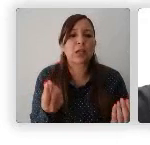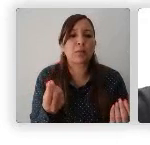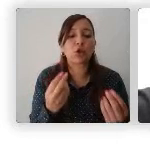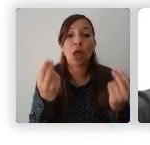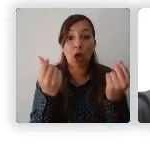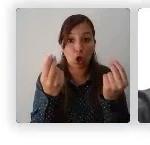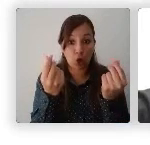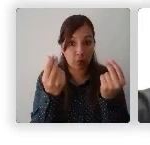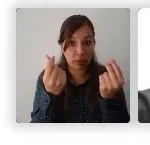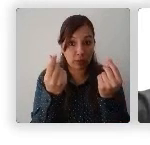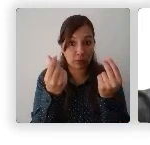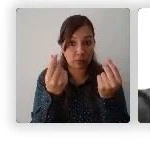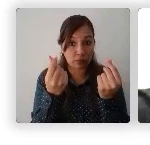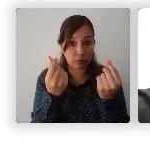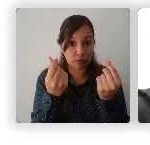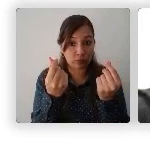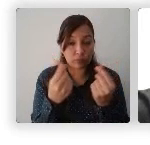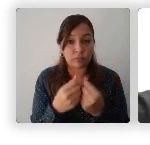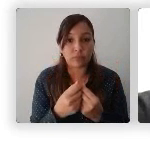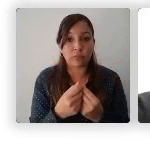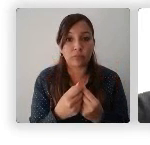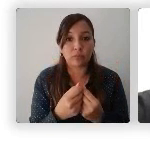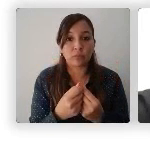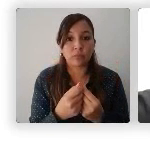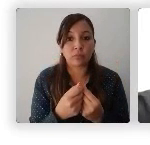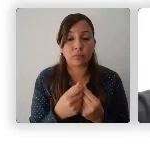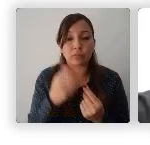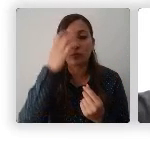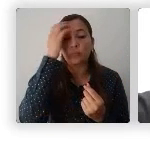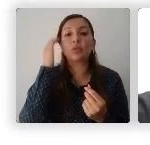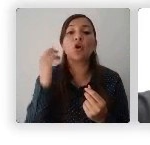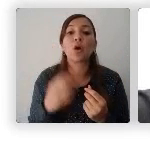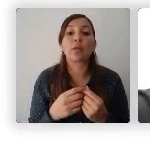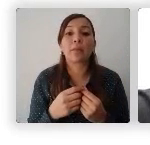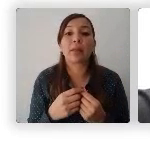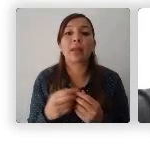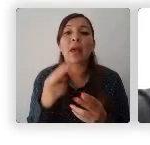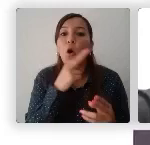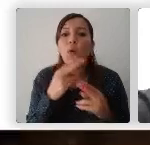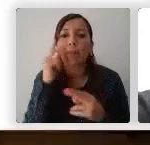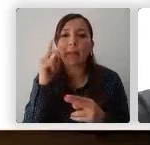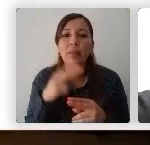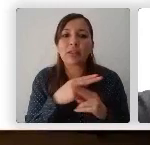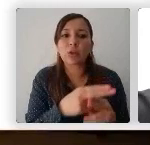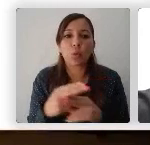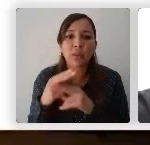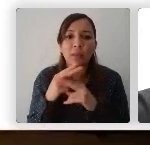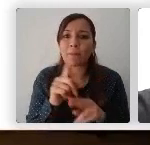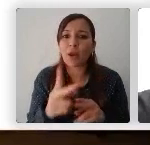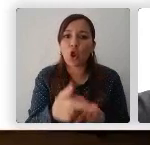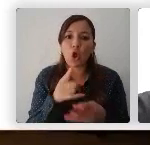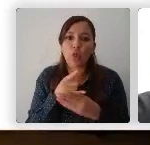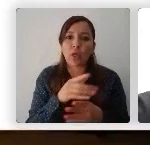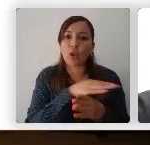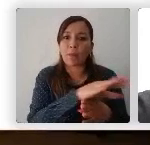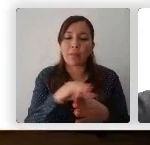seguridad, ¿verdad? Bueno, ya ahora estamos hablando ya no solamente de seguridad, sino de bioseguridad. Pero bueno,